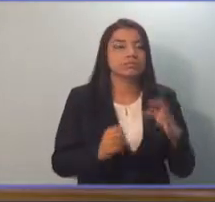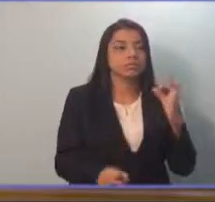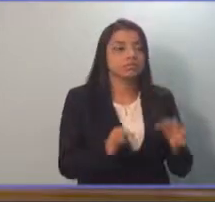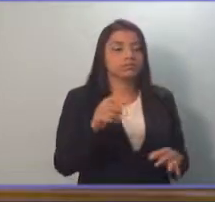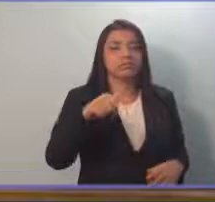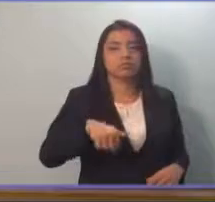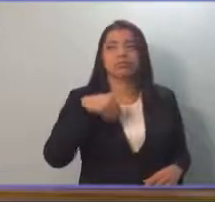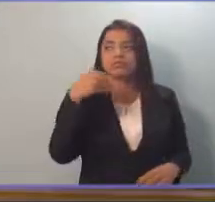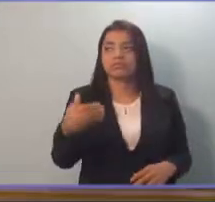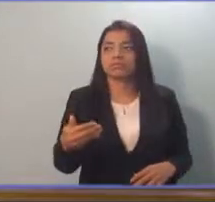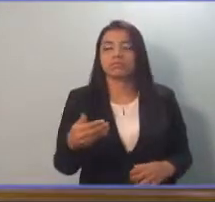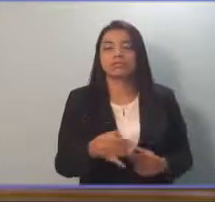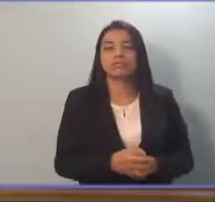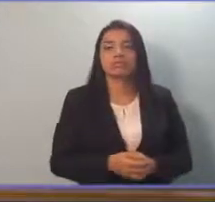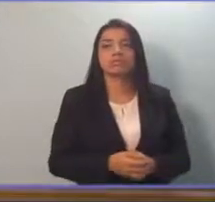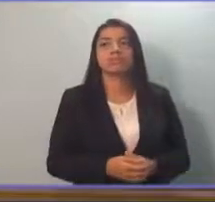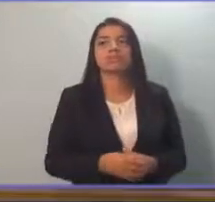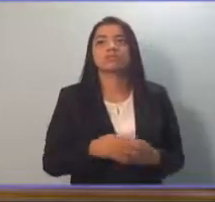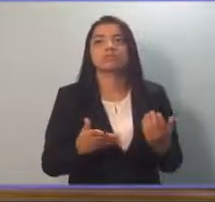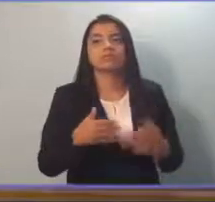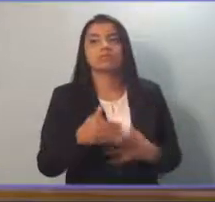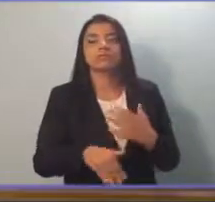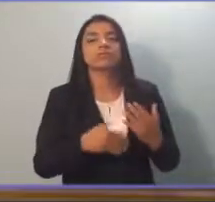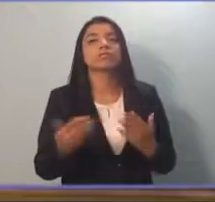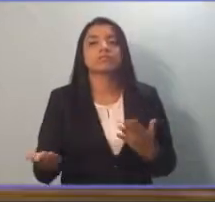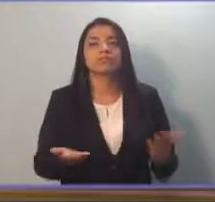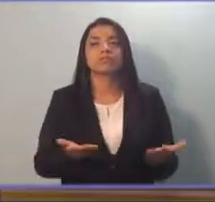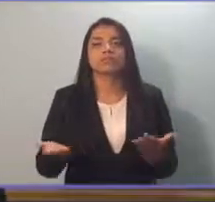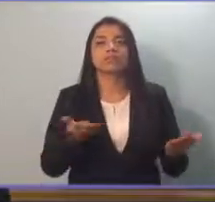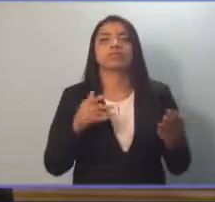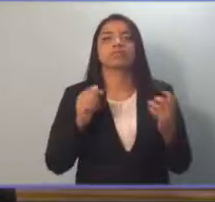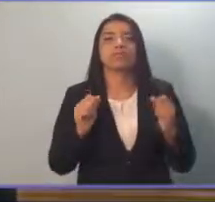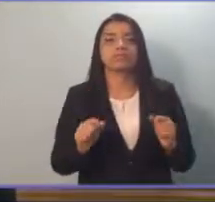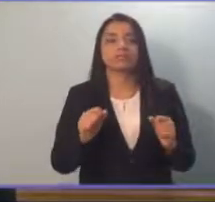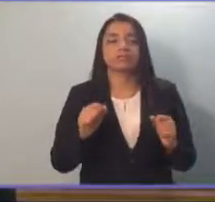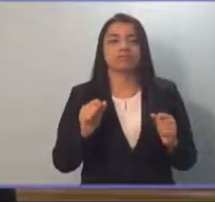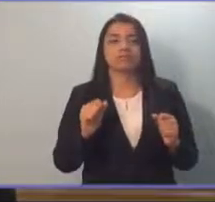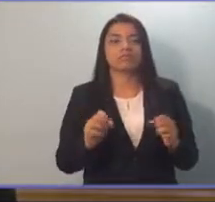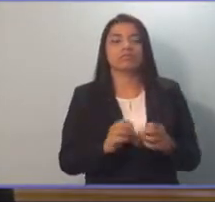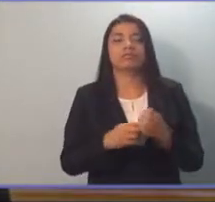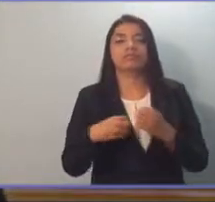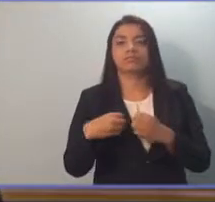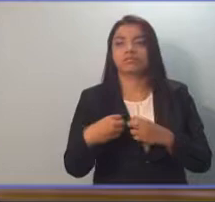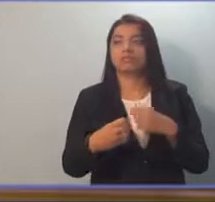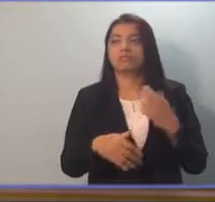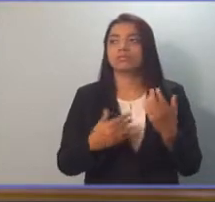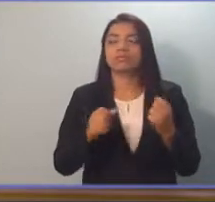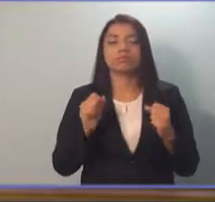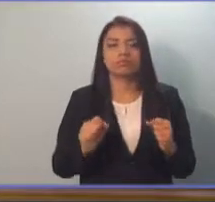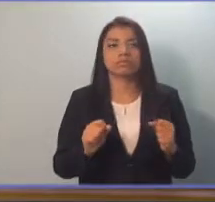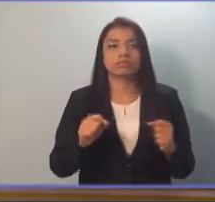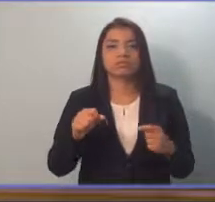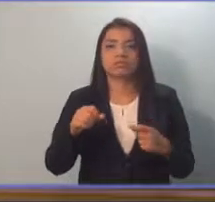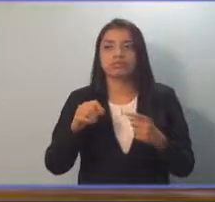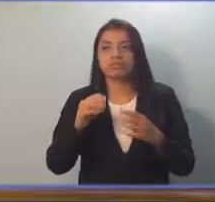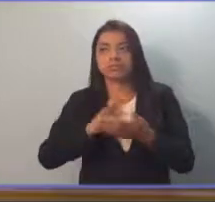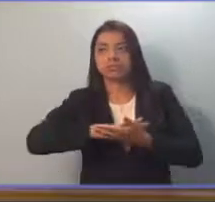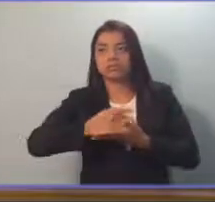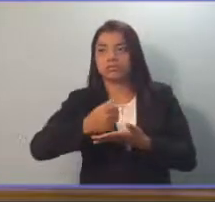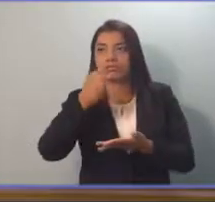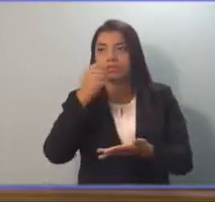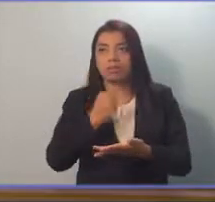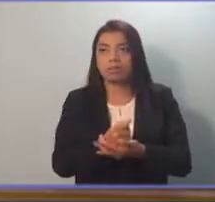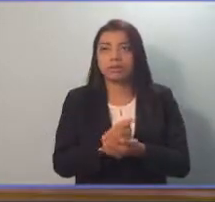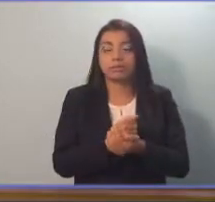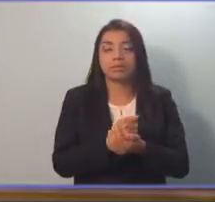año. La ampliación de los servicios con la apertura de sucursales para la emisión de pasaportes y otros